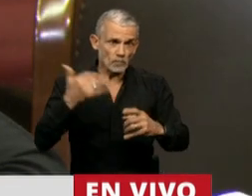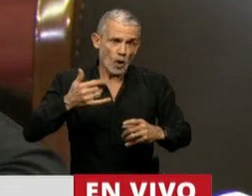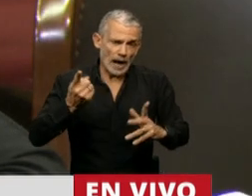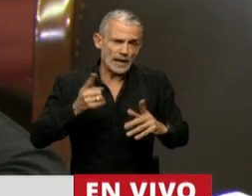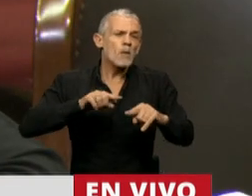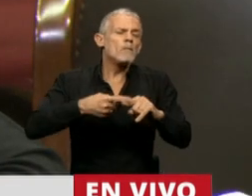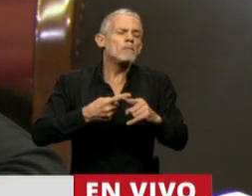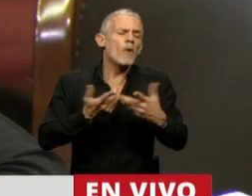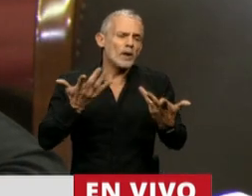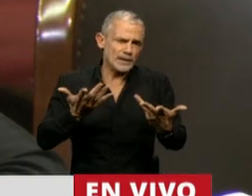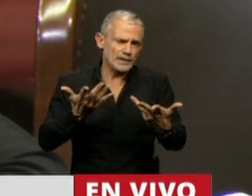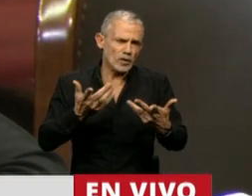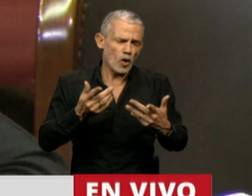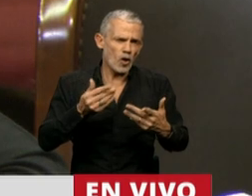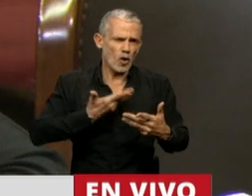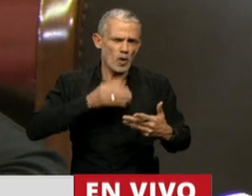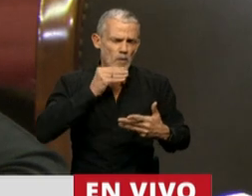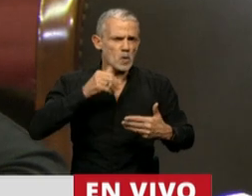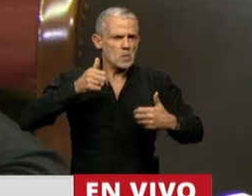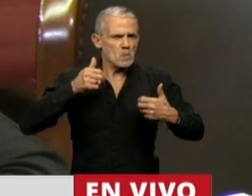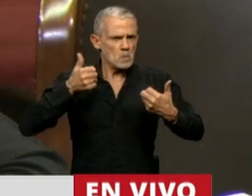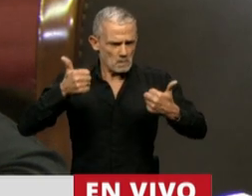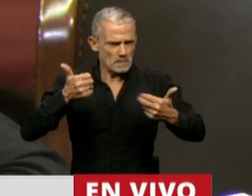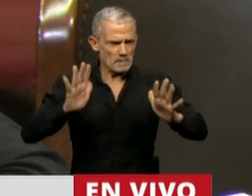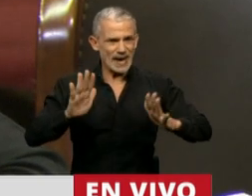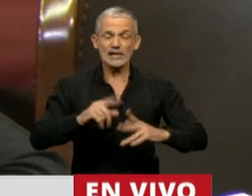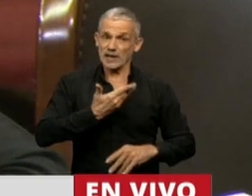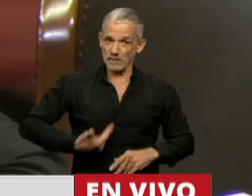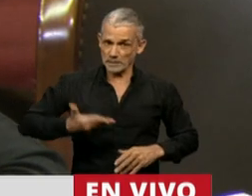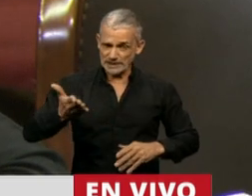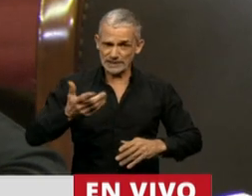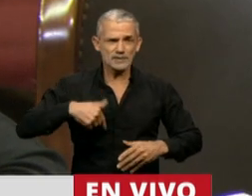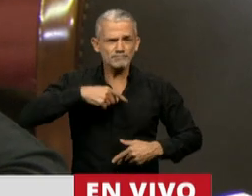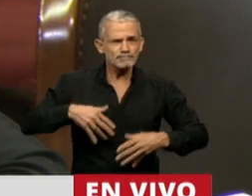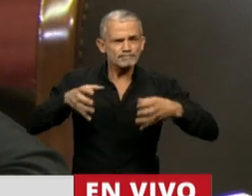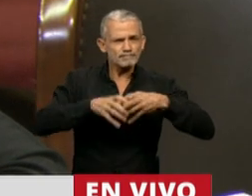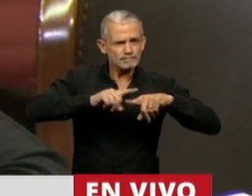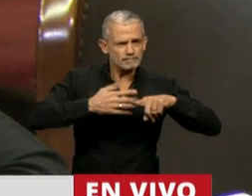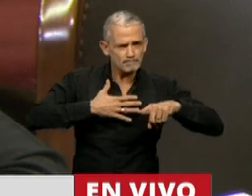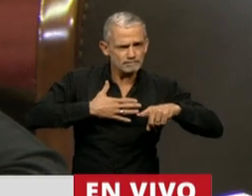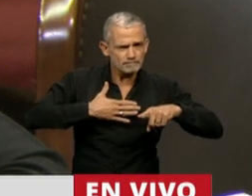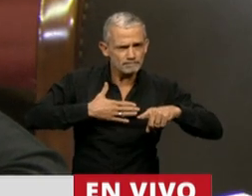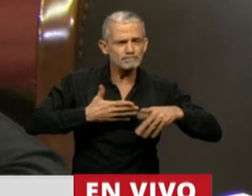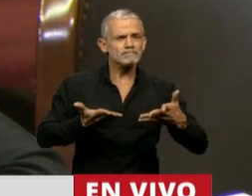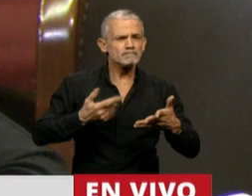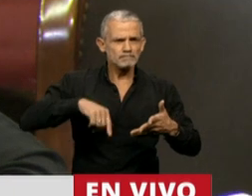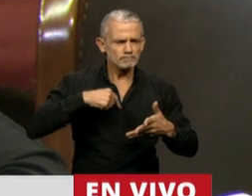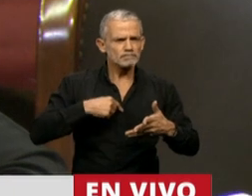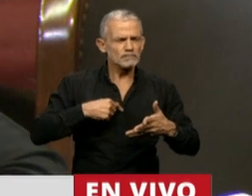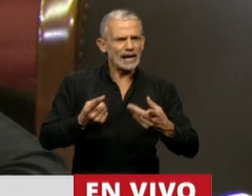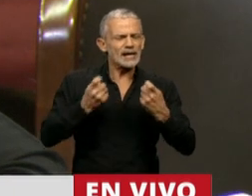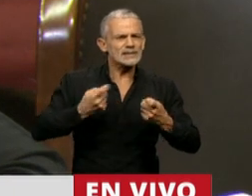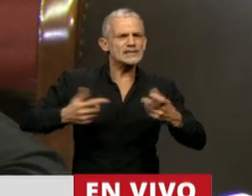gesto político de altura Eh Así que presidente desde nuestro bloque manifestamos la